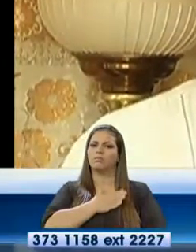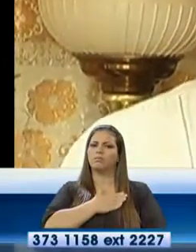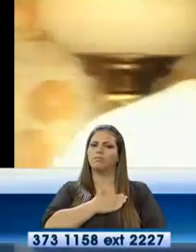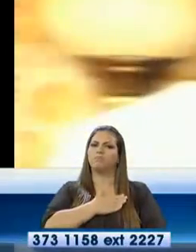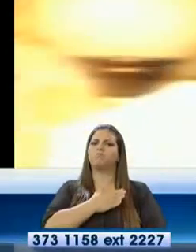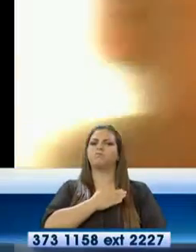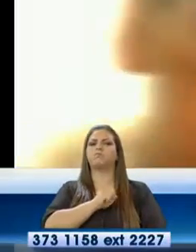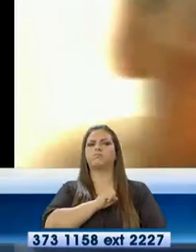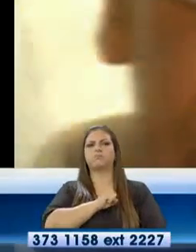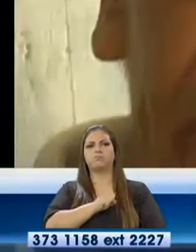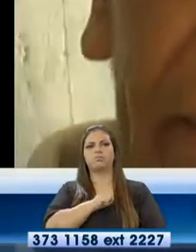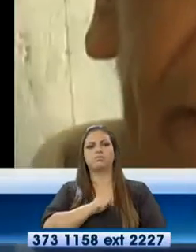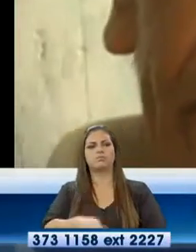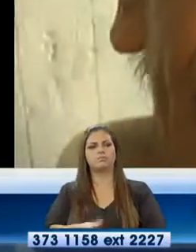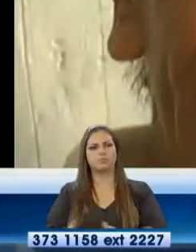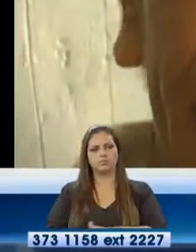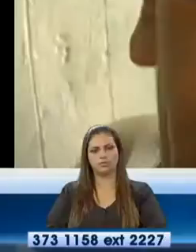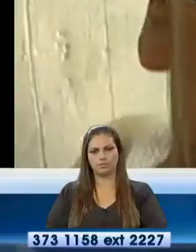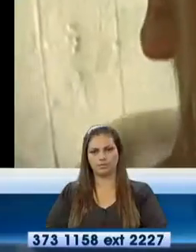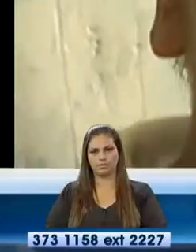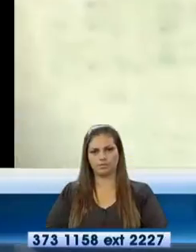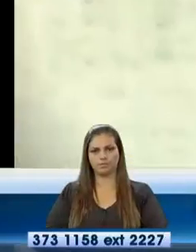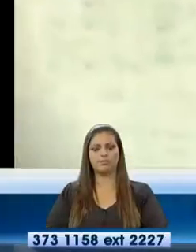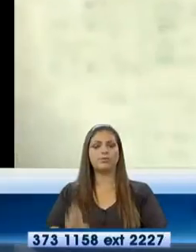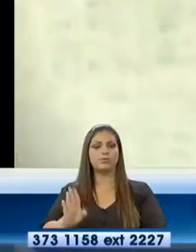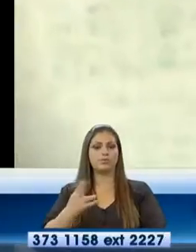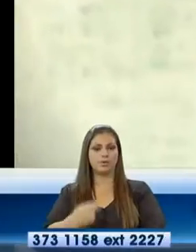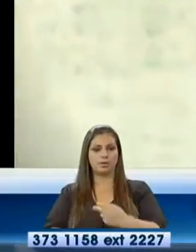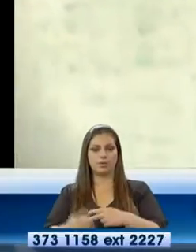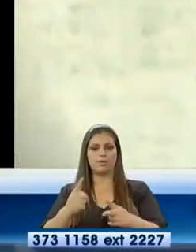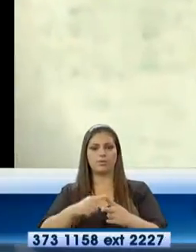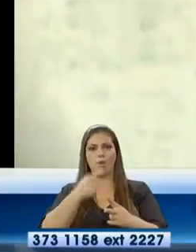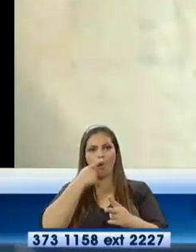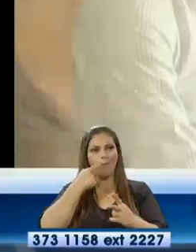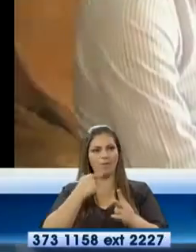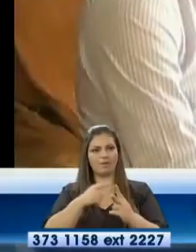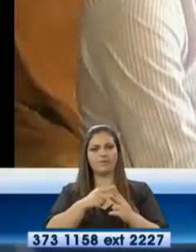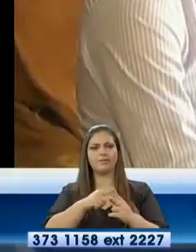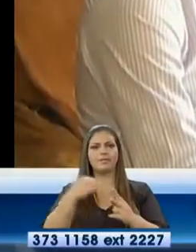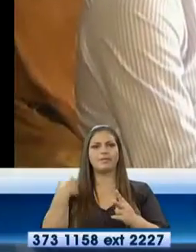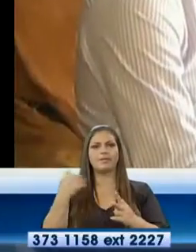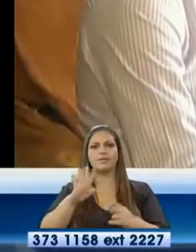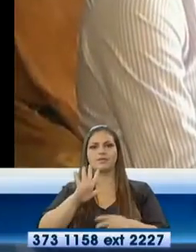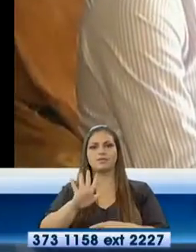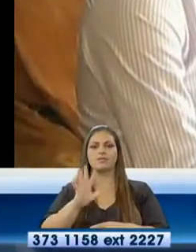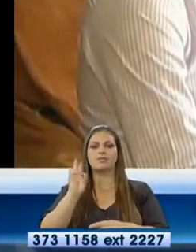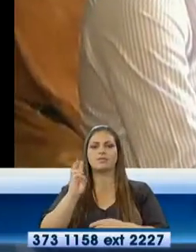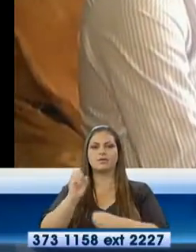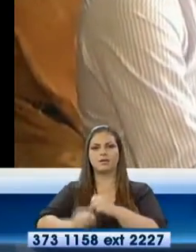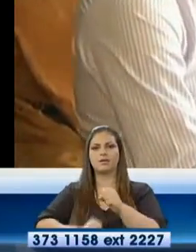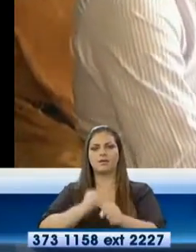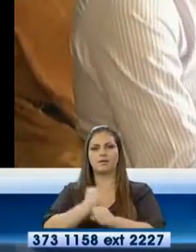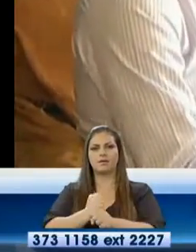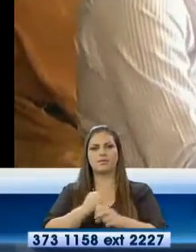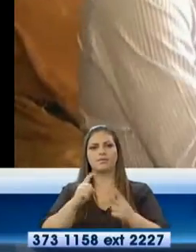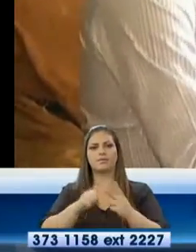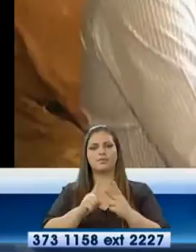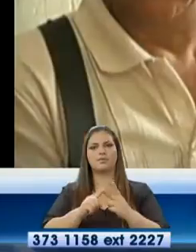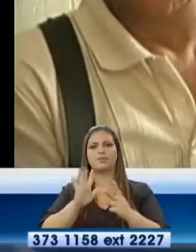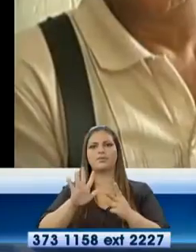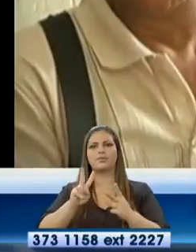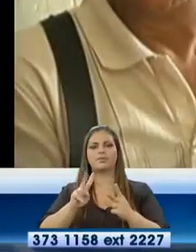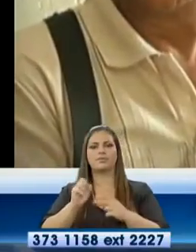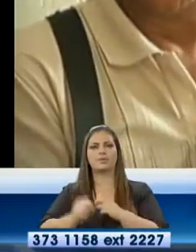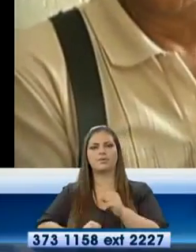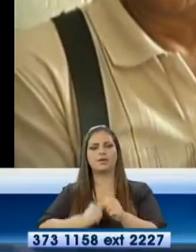comprensión de la gente. Omar tiene 56 y Vicente 52 años. Siempre trabajaron independientemente, cuentan.